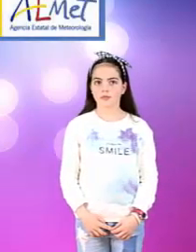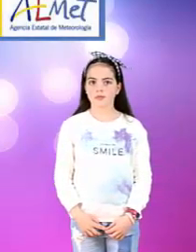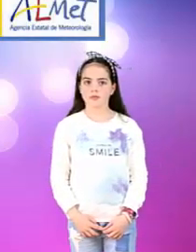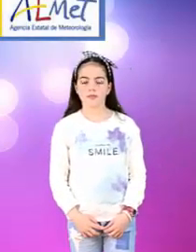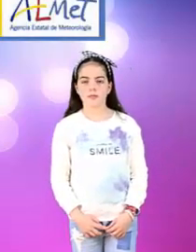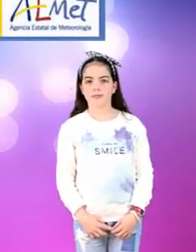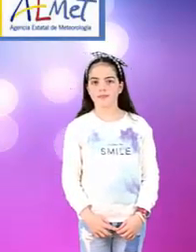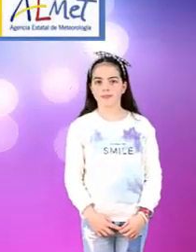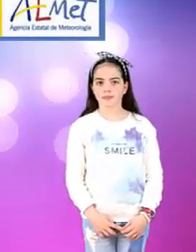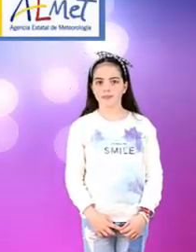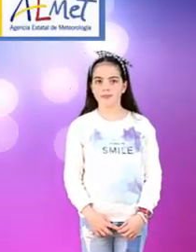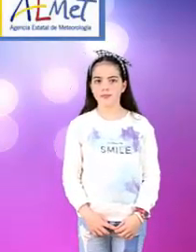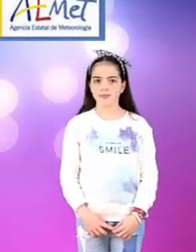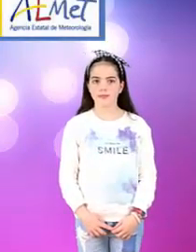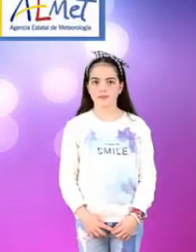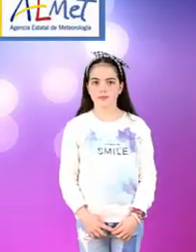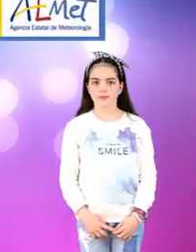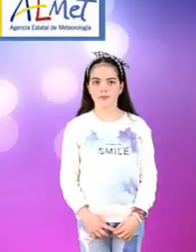Tabladomareas.com e Meteoffice.